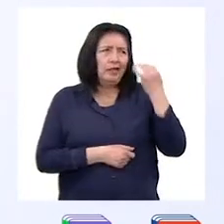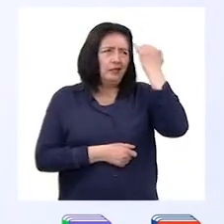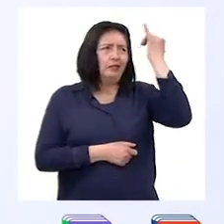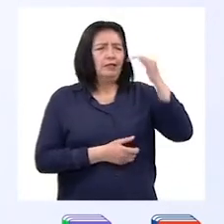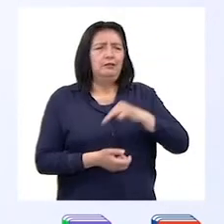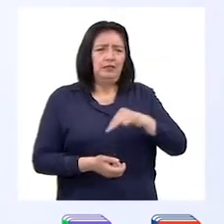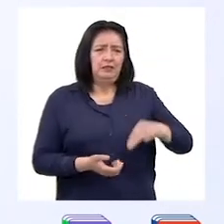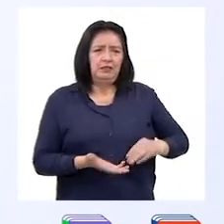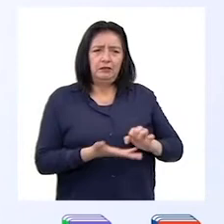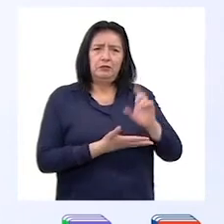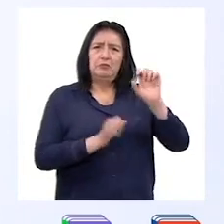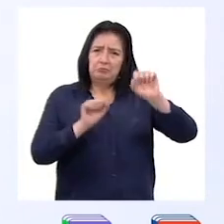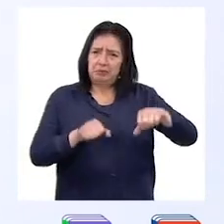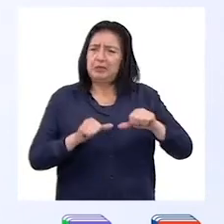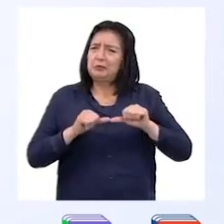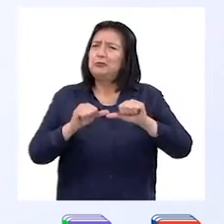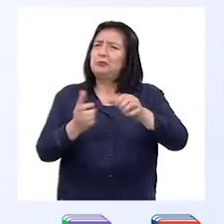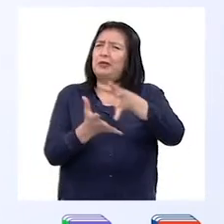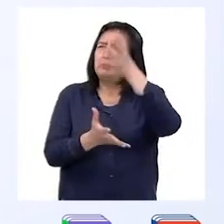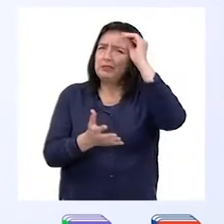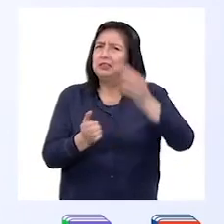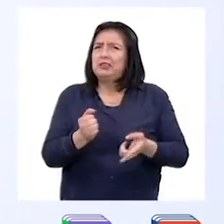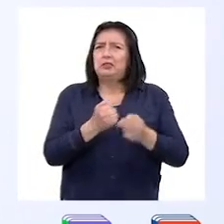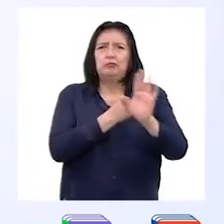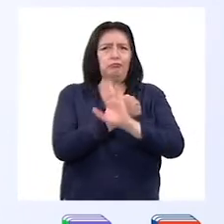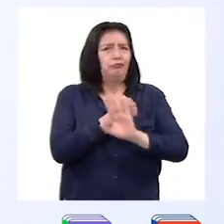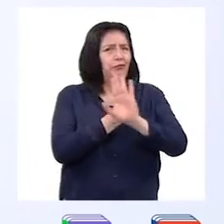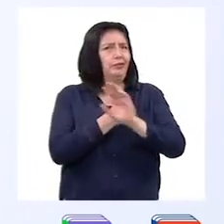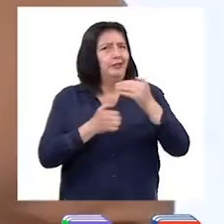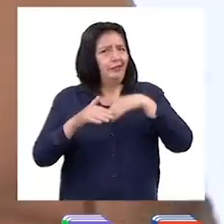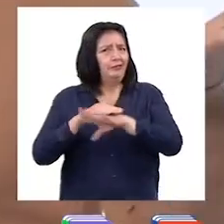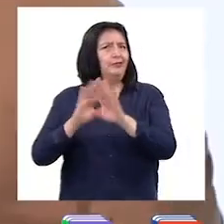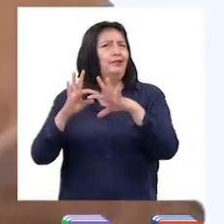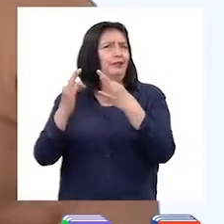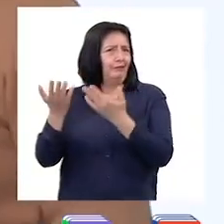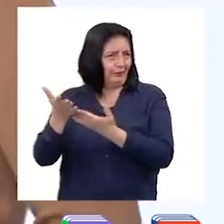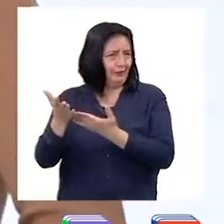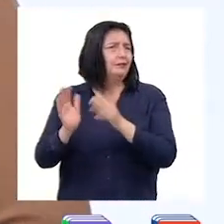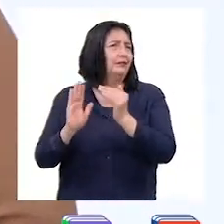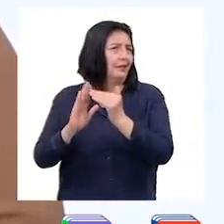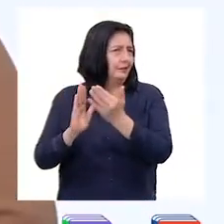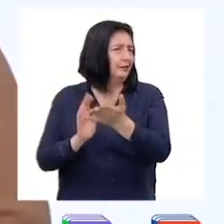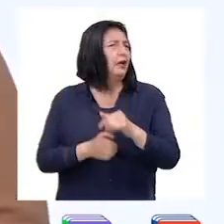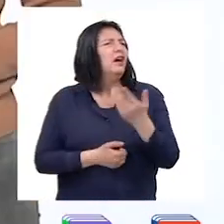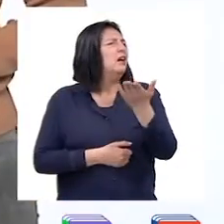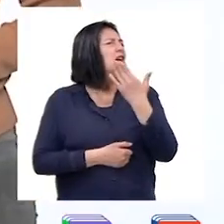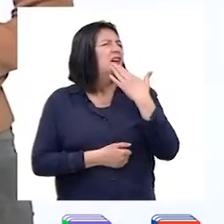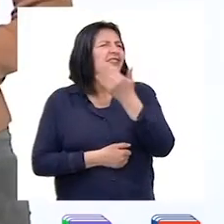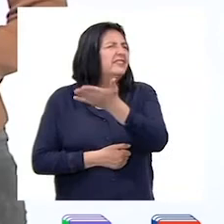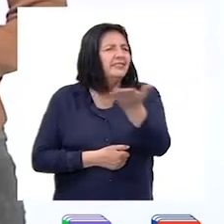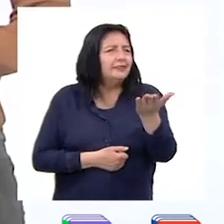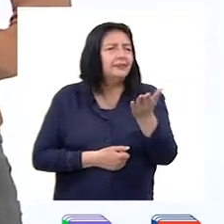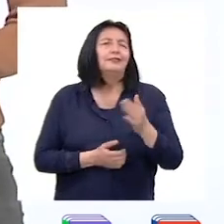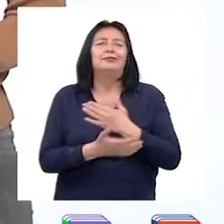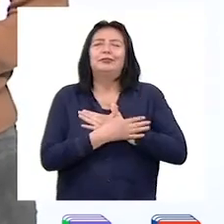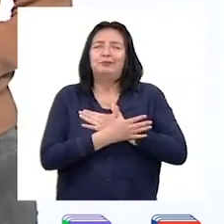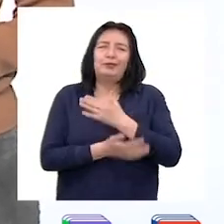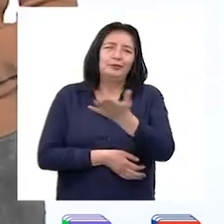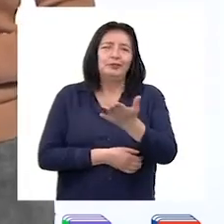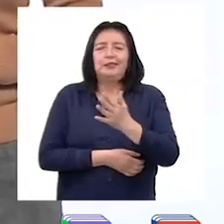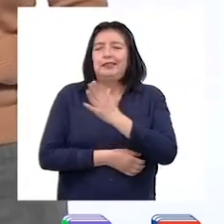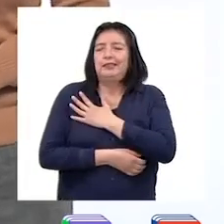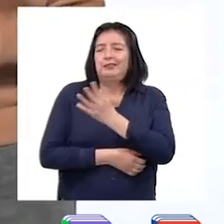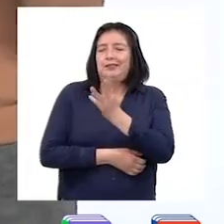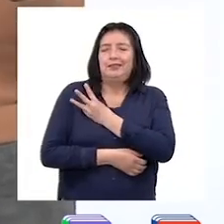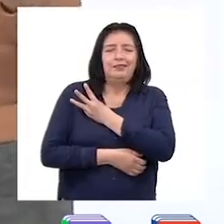Educación creada para que sigamos aprendiendo de forma segura desde nuestros hogares. Este programa está dirigido a ustedes, queridos estudiantes de quinto y sexto